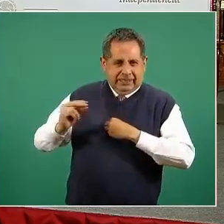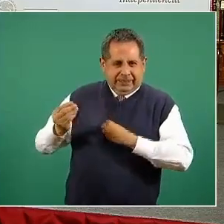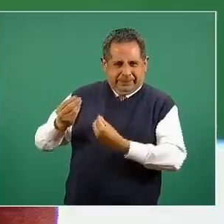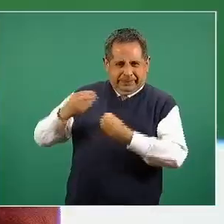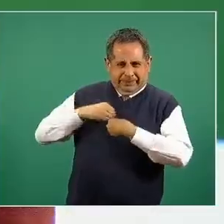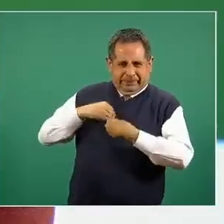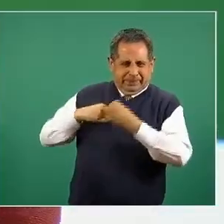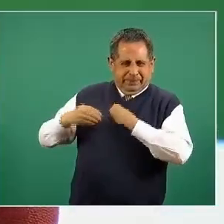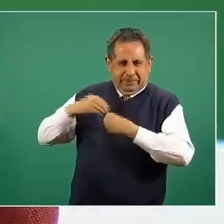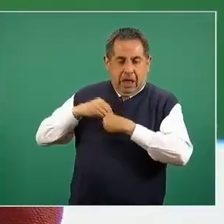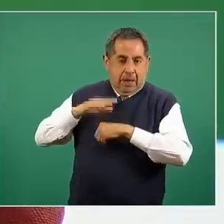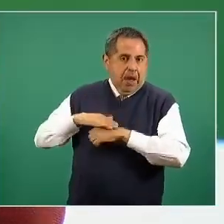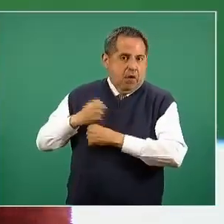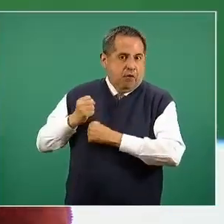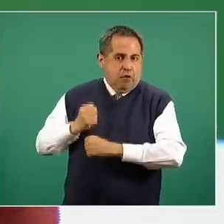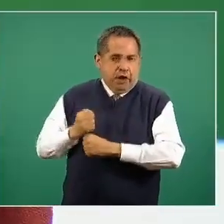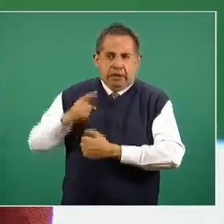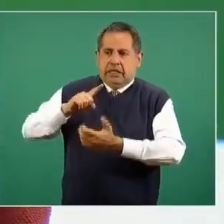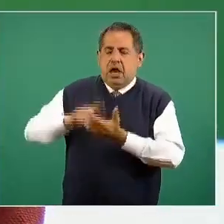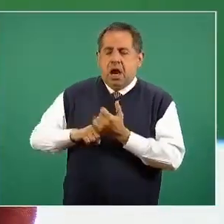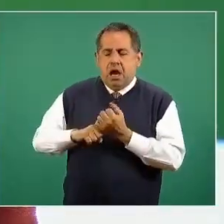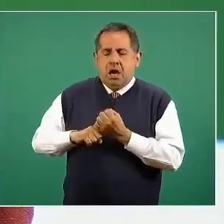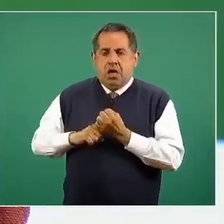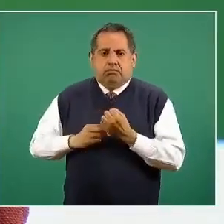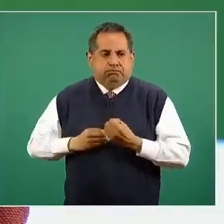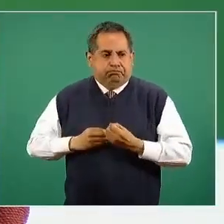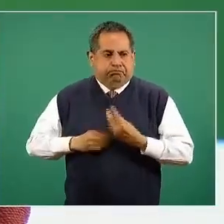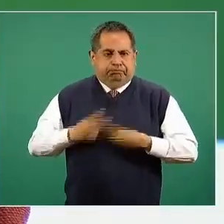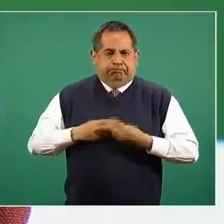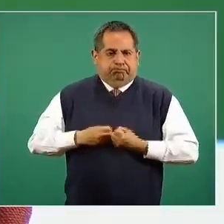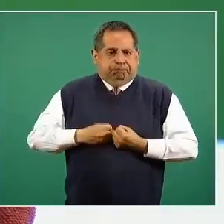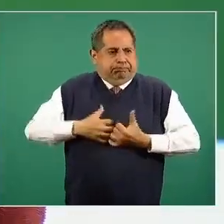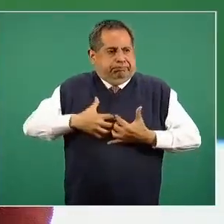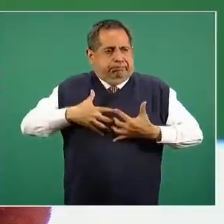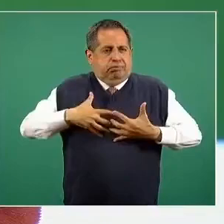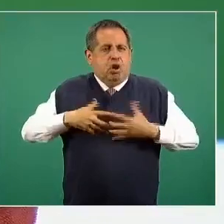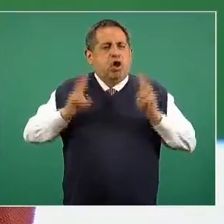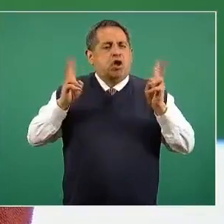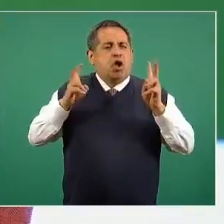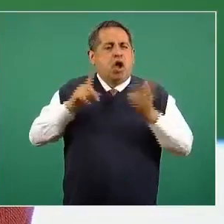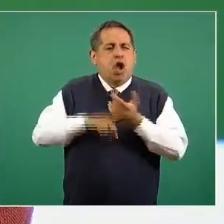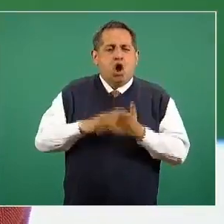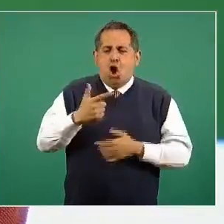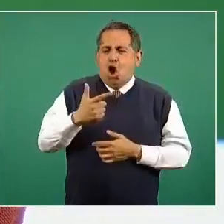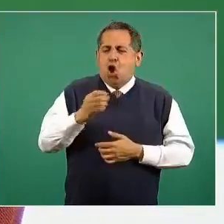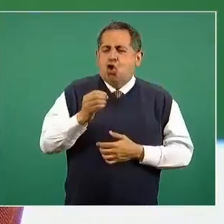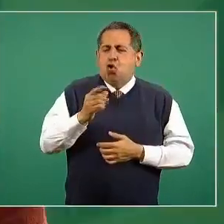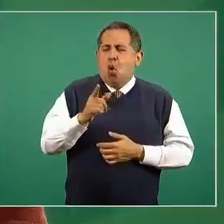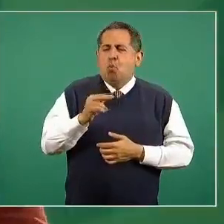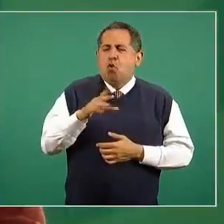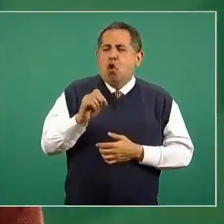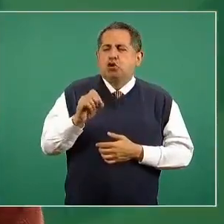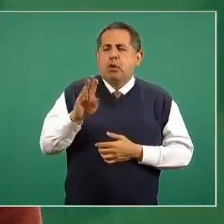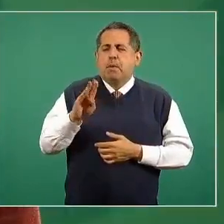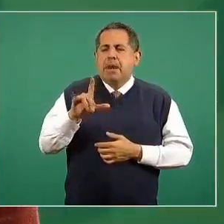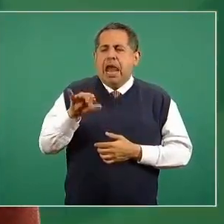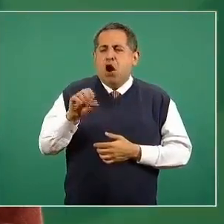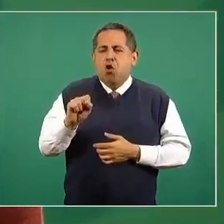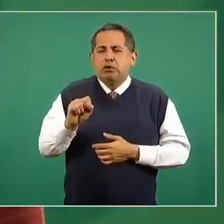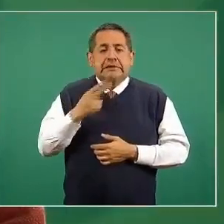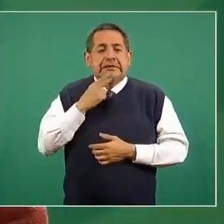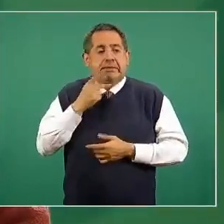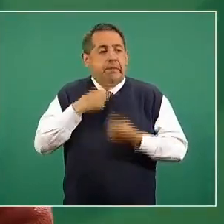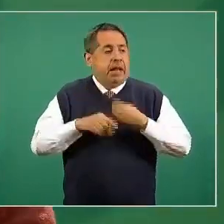en concentración mayor a la que puede fabricar sus propios glóbulos blancos. Hay estudios científicos muy interesantes que muestran